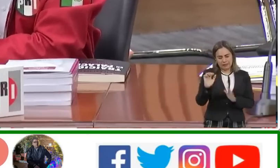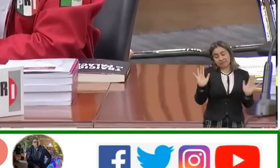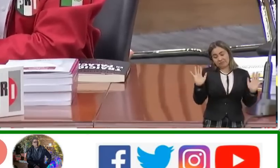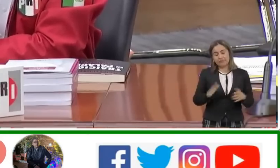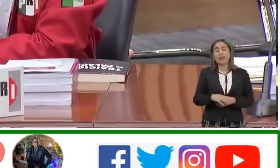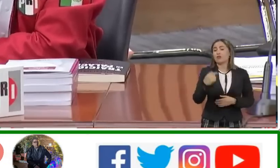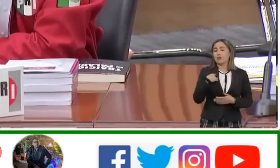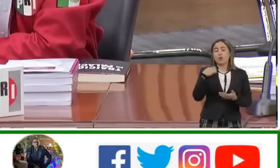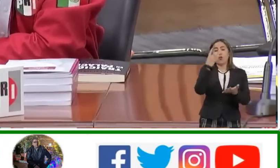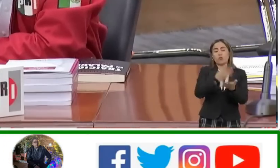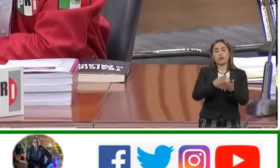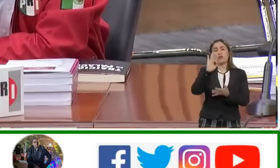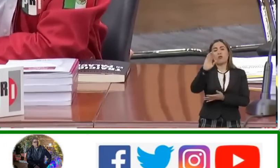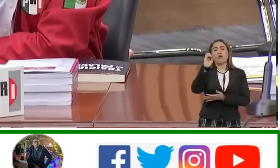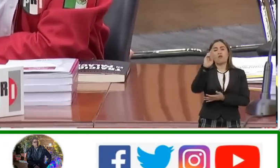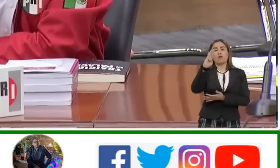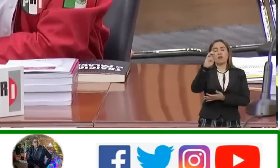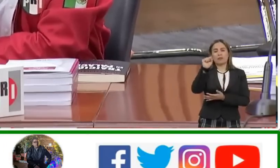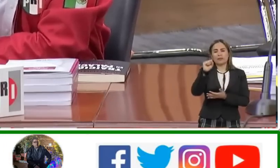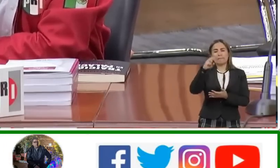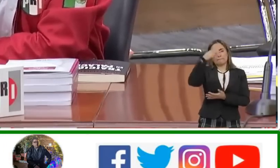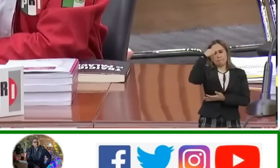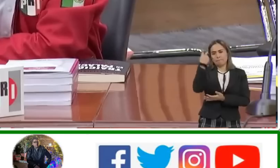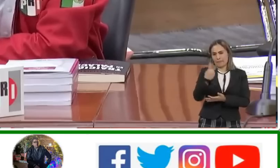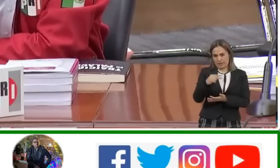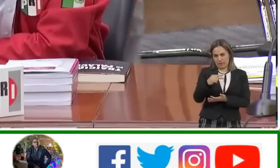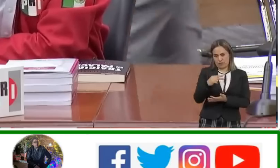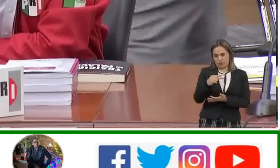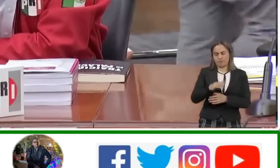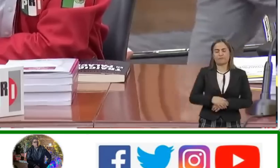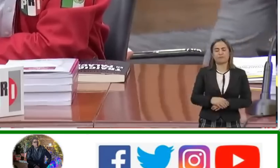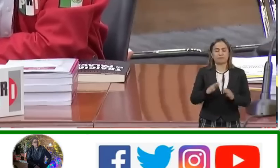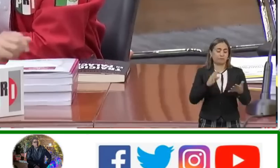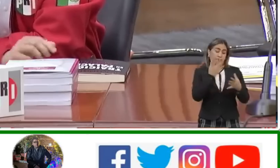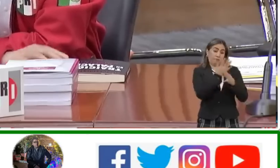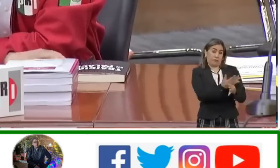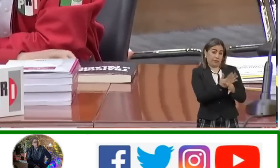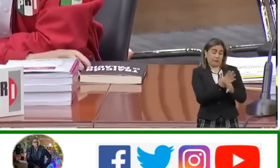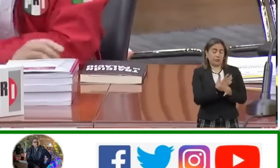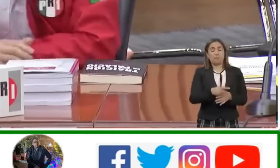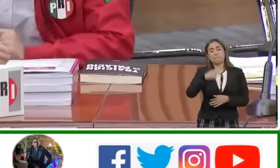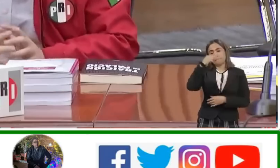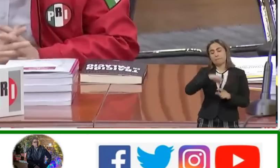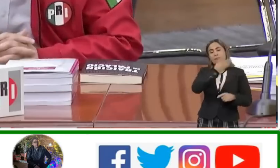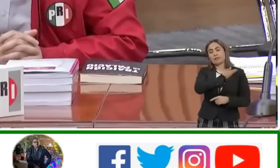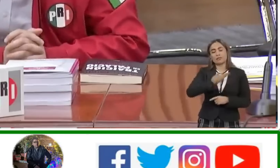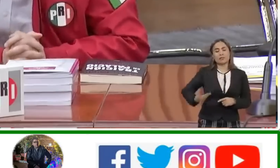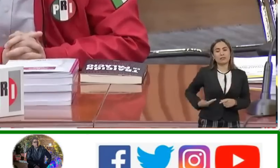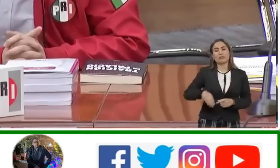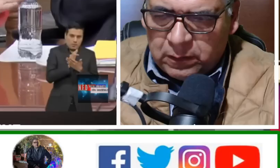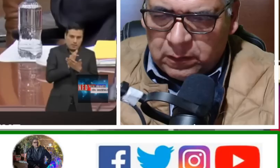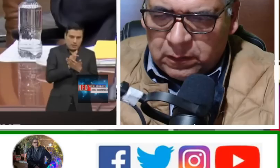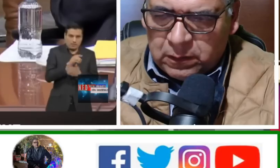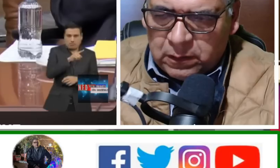cito a Forbes México y dice, abro la cita. El presidente Andrés Manuel López Obrador reveló este